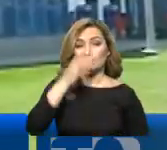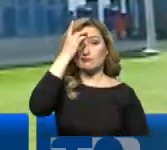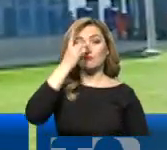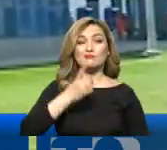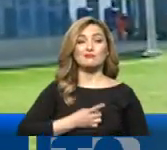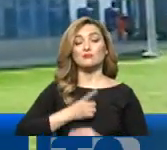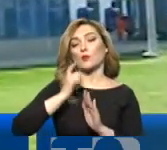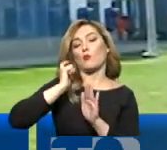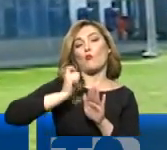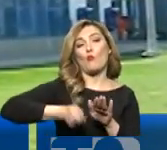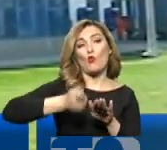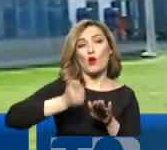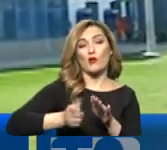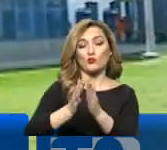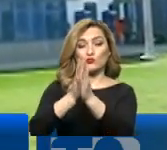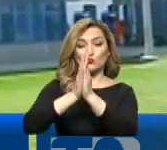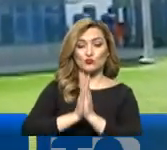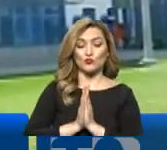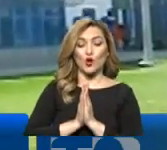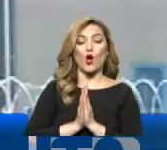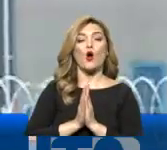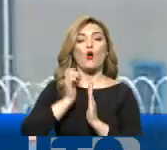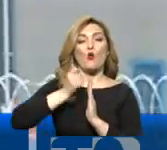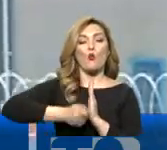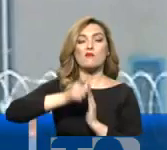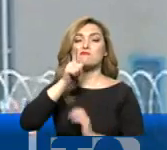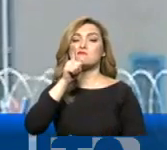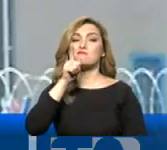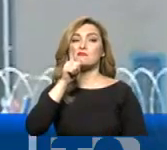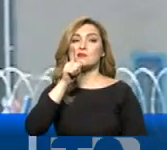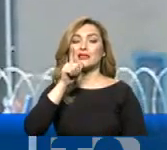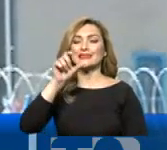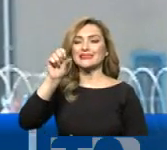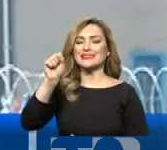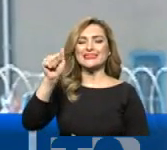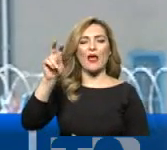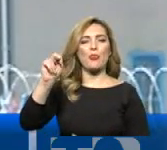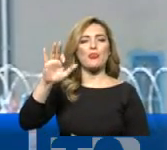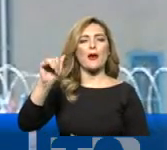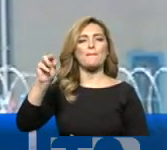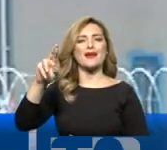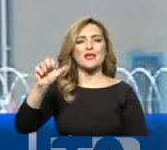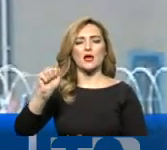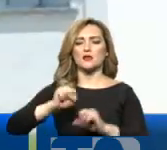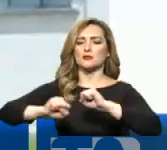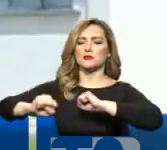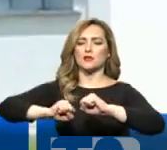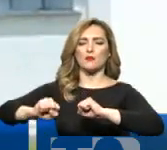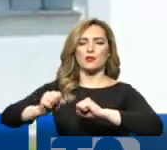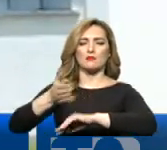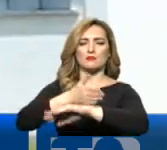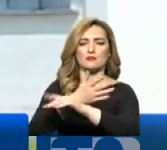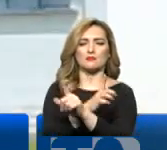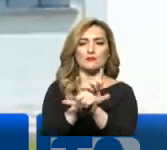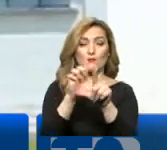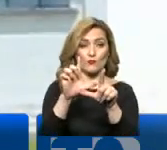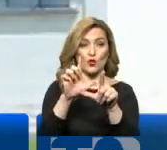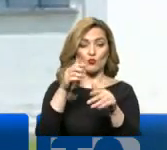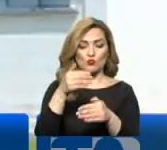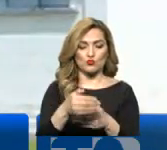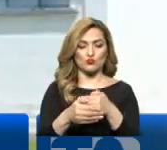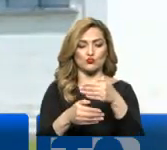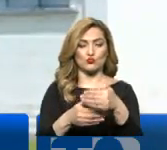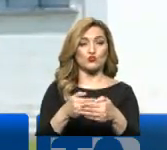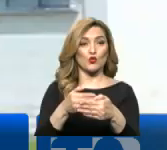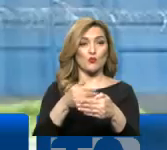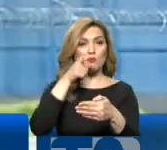los abogados de Zambrano solicitaron al juez de la Tacunga, Manuel Santamaría, que tramitara su prelibertad, pero ese proceso se vino abajo, pues